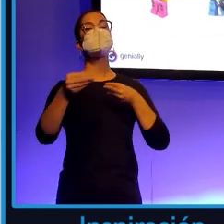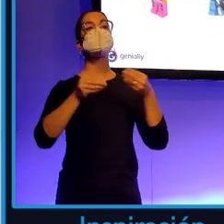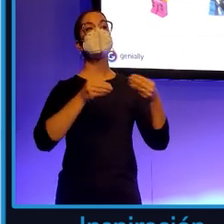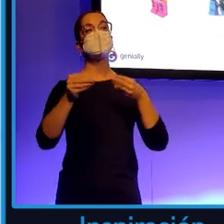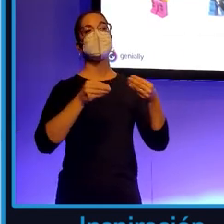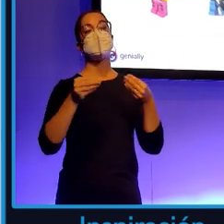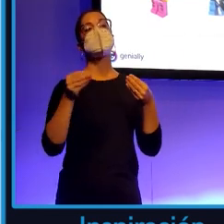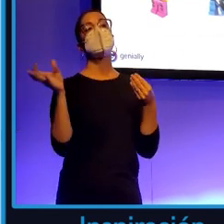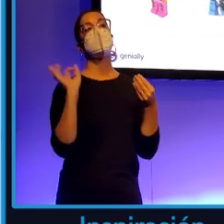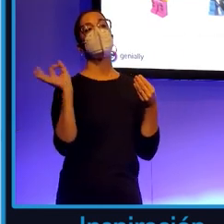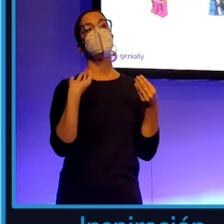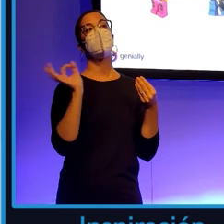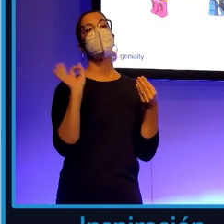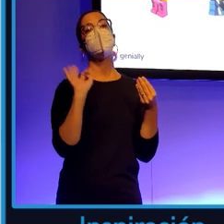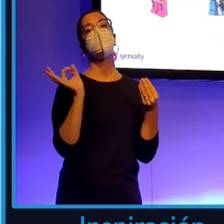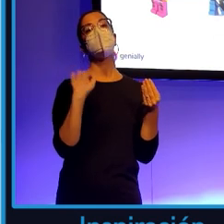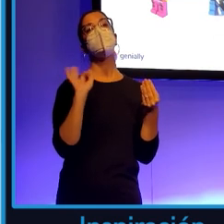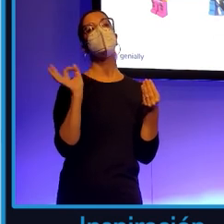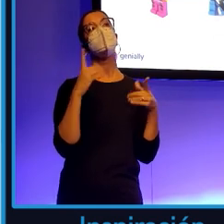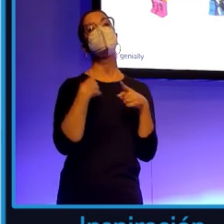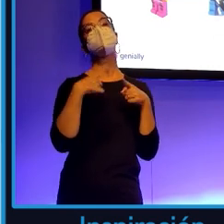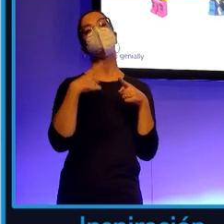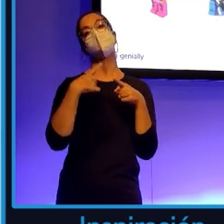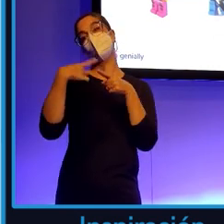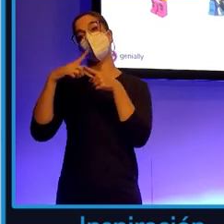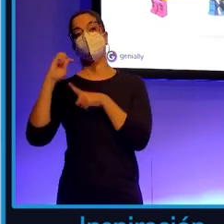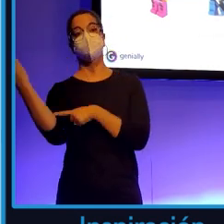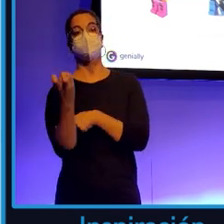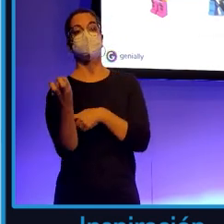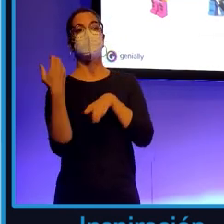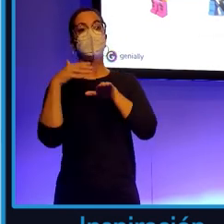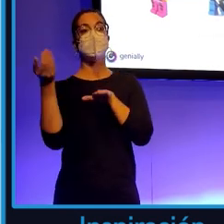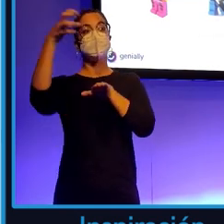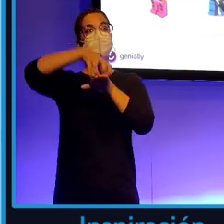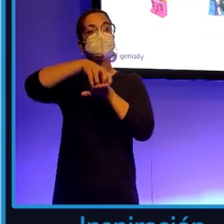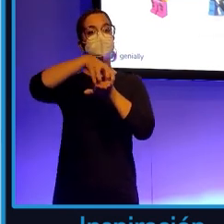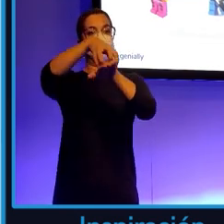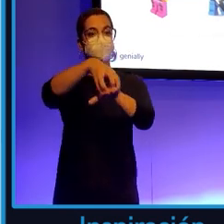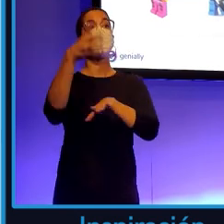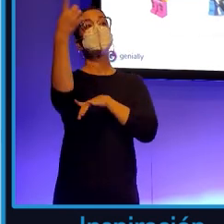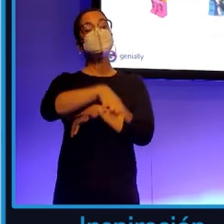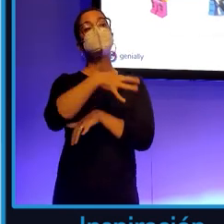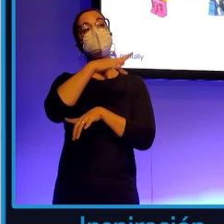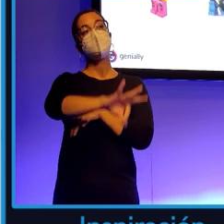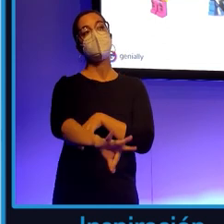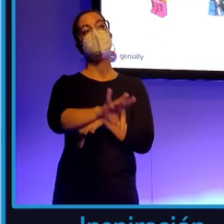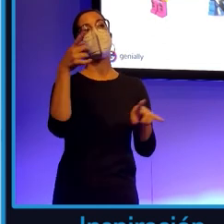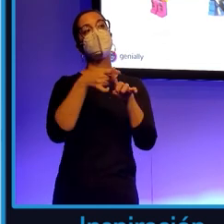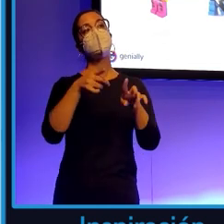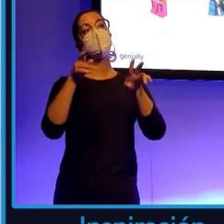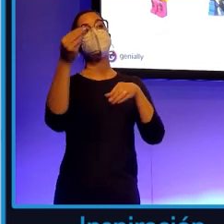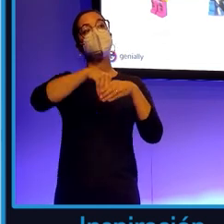o diferentes cosas también se puede utilizar en el ámbito de la sanidad